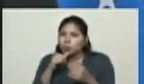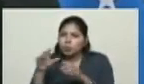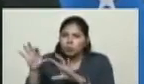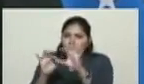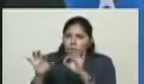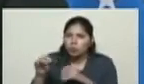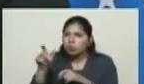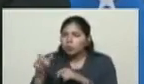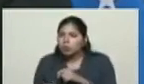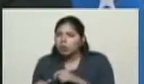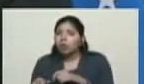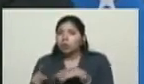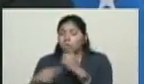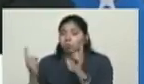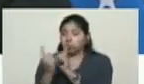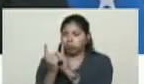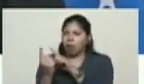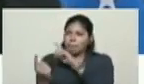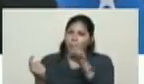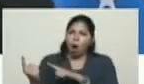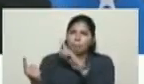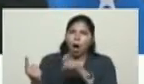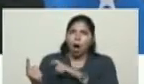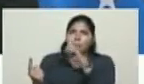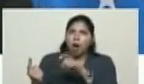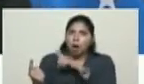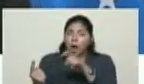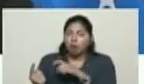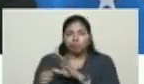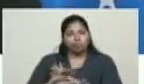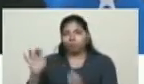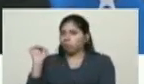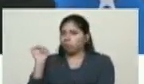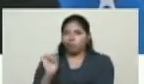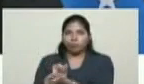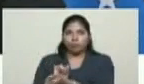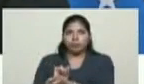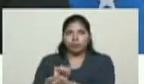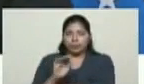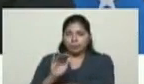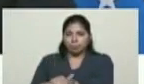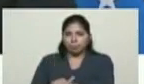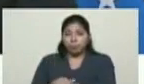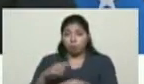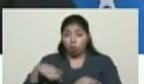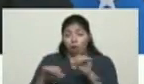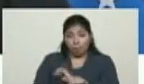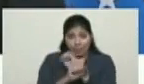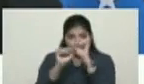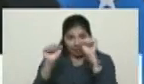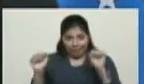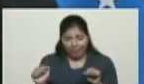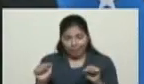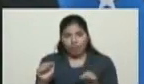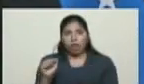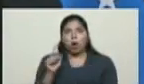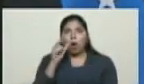inteligencia esta madrugada a la captura del coronel retirado Osvaldo García